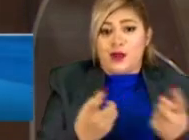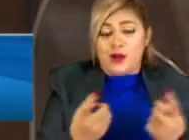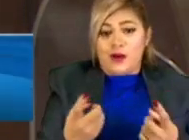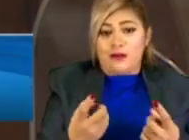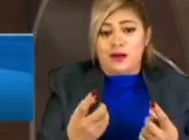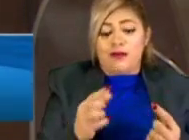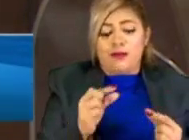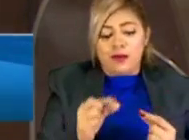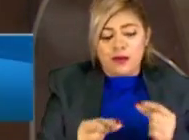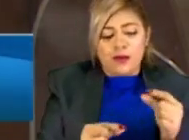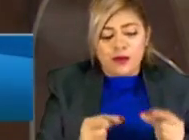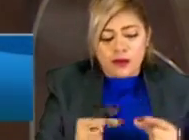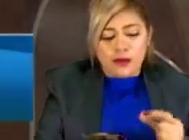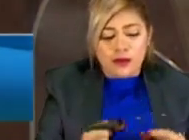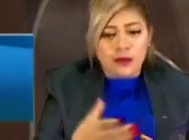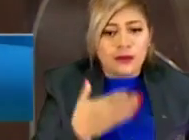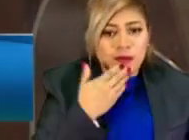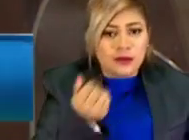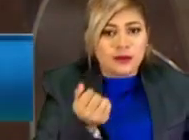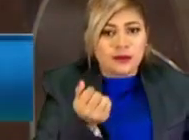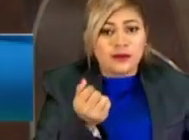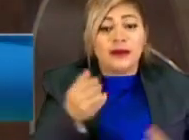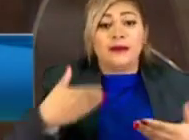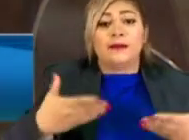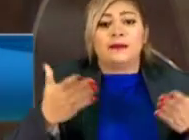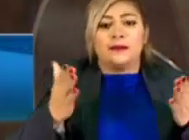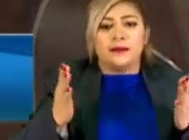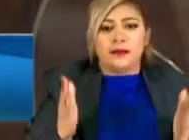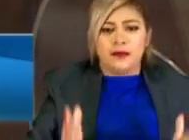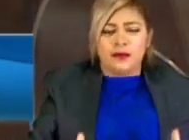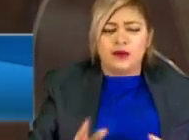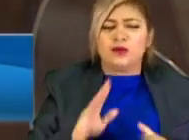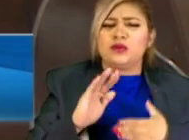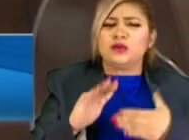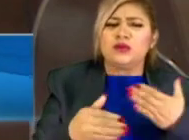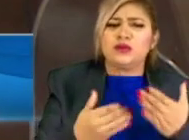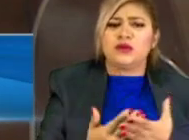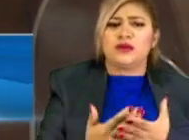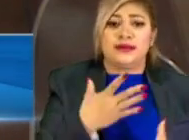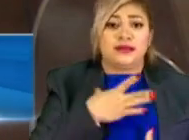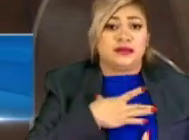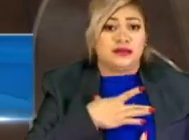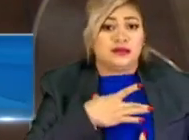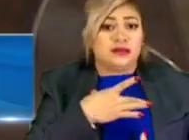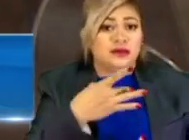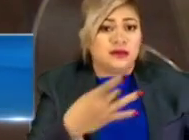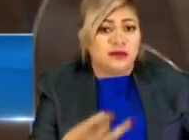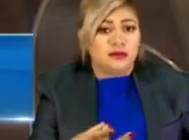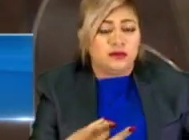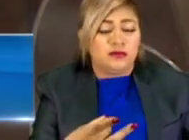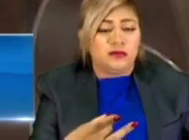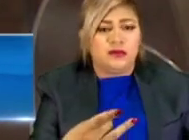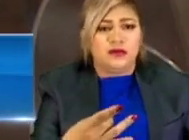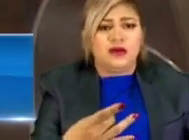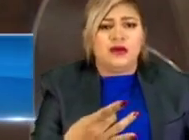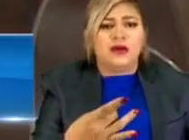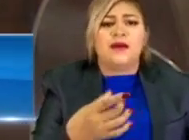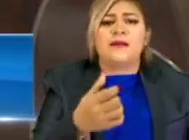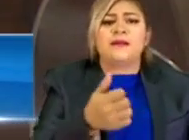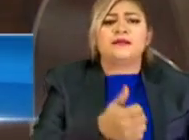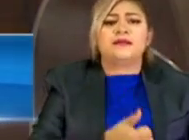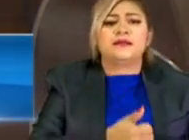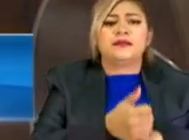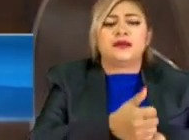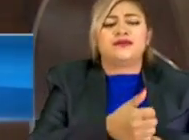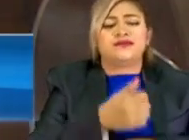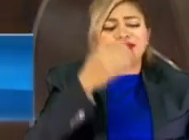Panameñas y panameños, en cuanto a la salud, mi principal preocupación ha sido